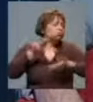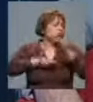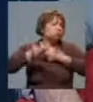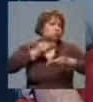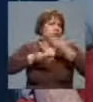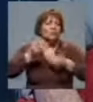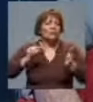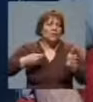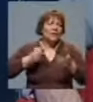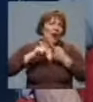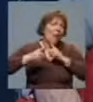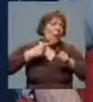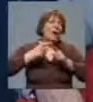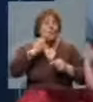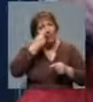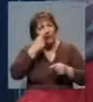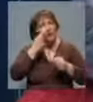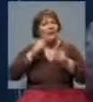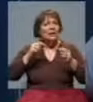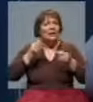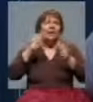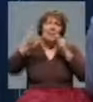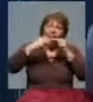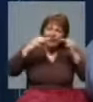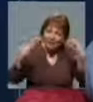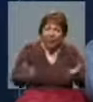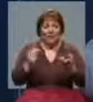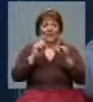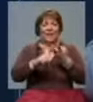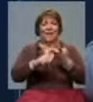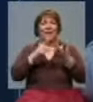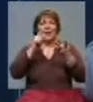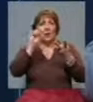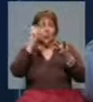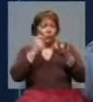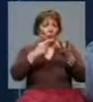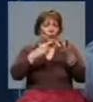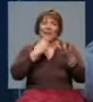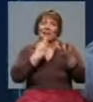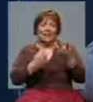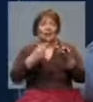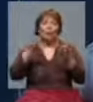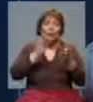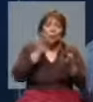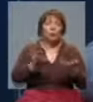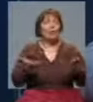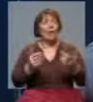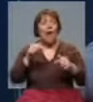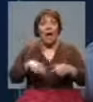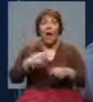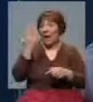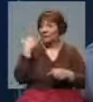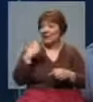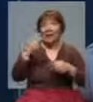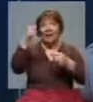y hemos firmado acuerdos muy interesantes de interconexión eléctrica por cuestiones de producciones ahora vino